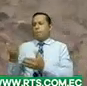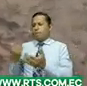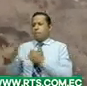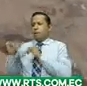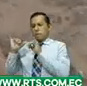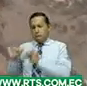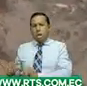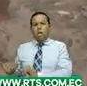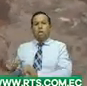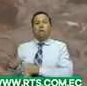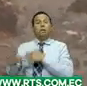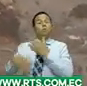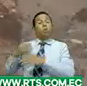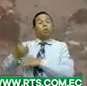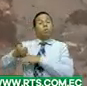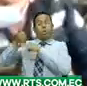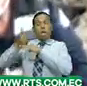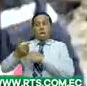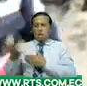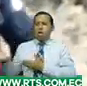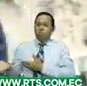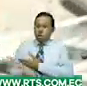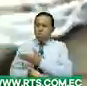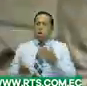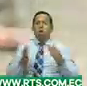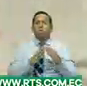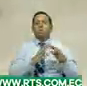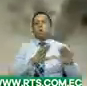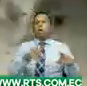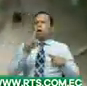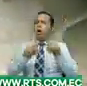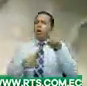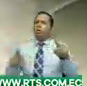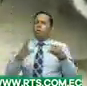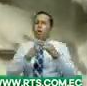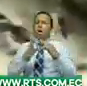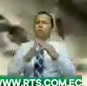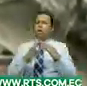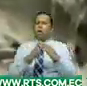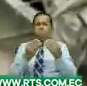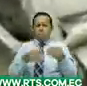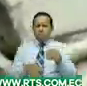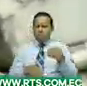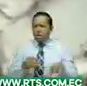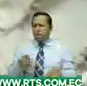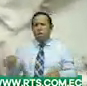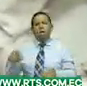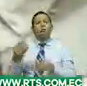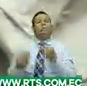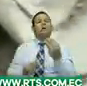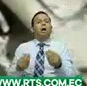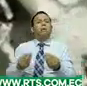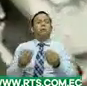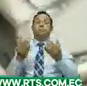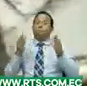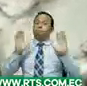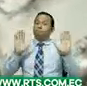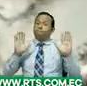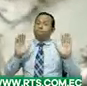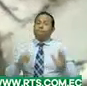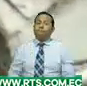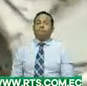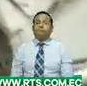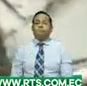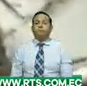regresar a sus hogares, pero para quienes lo perdieron todo, aún no se sabe su destino. En